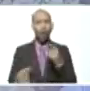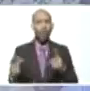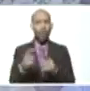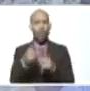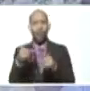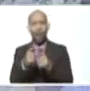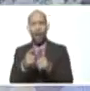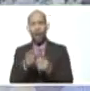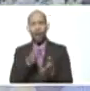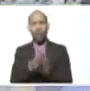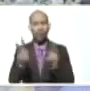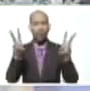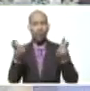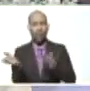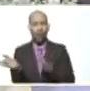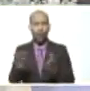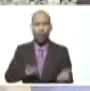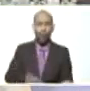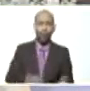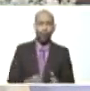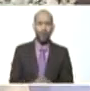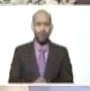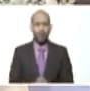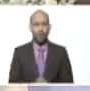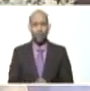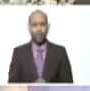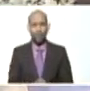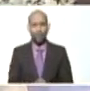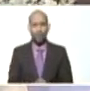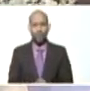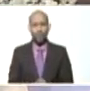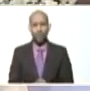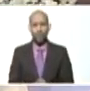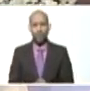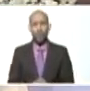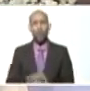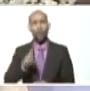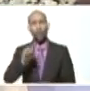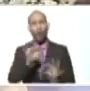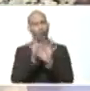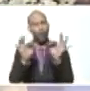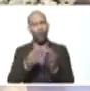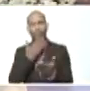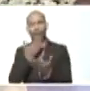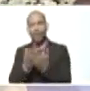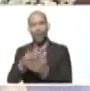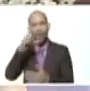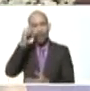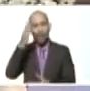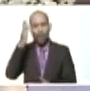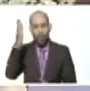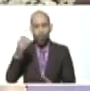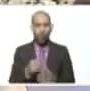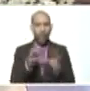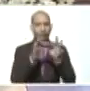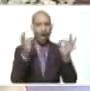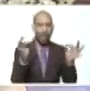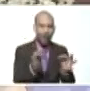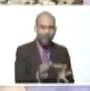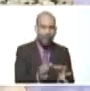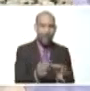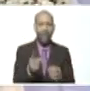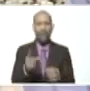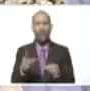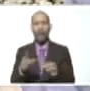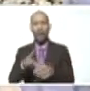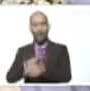la muerte, la división y la sinrazón. Un modo de agradecerle a Dios, a la familia Hernández Cisneros, a la tierra de Isnotú